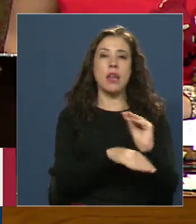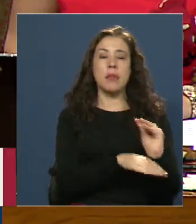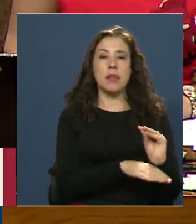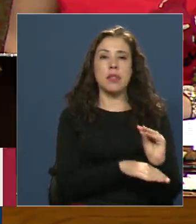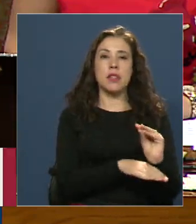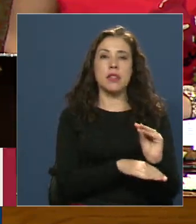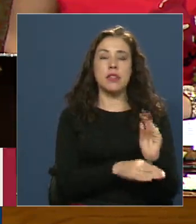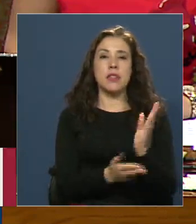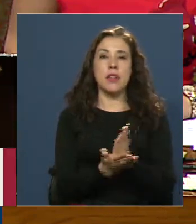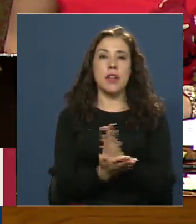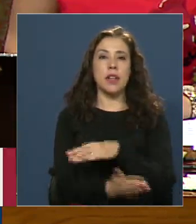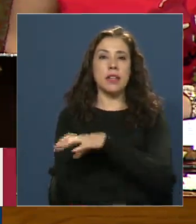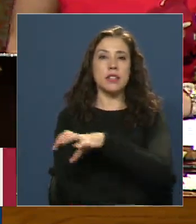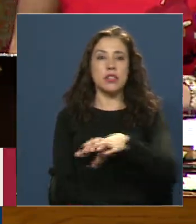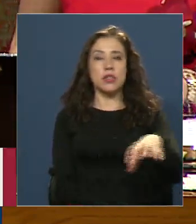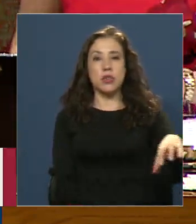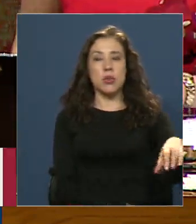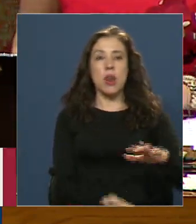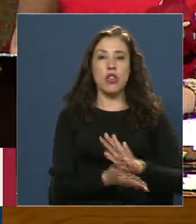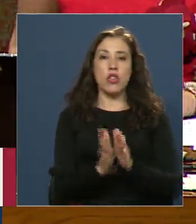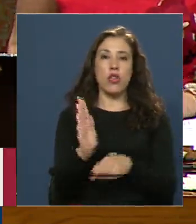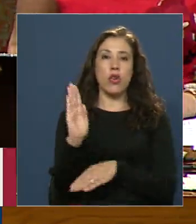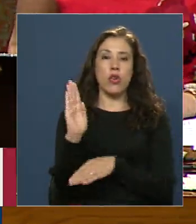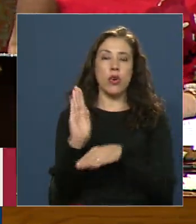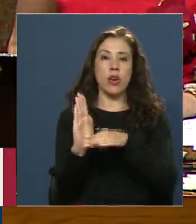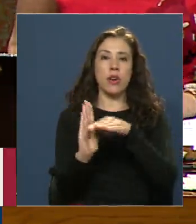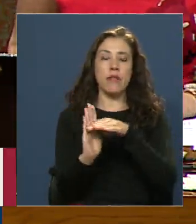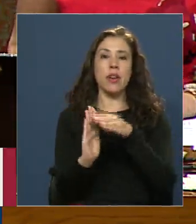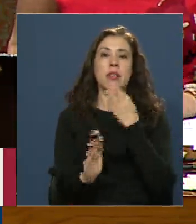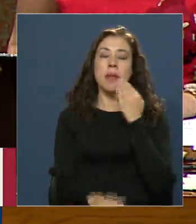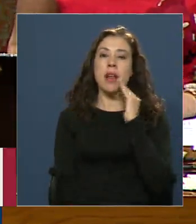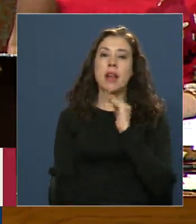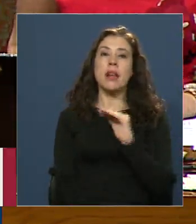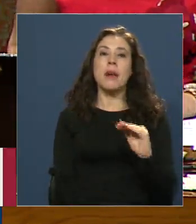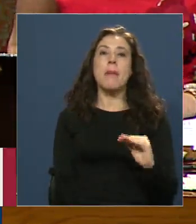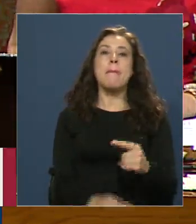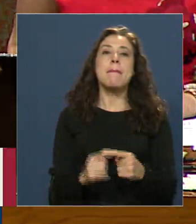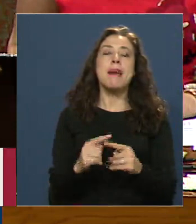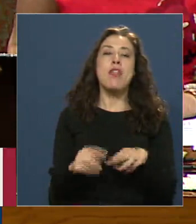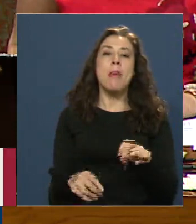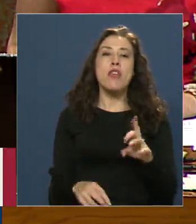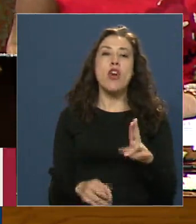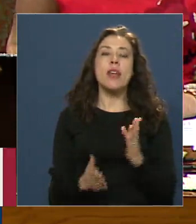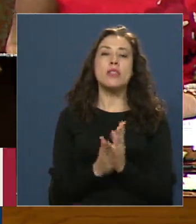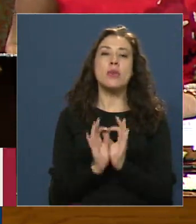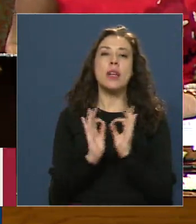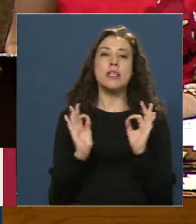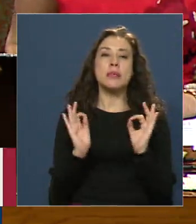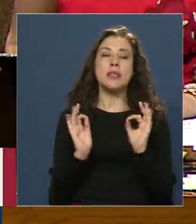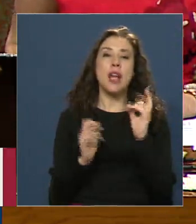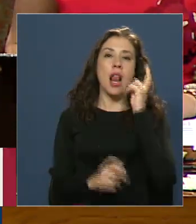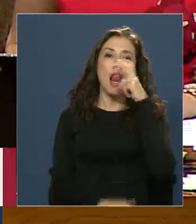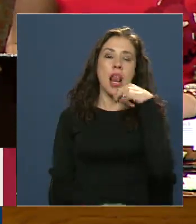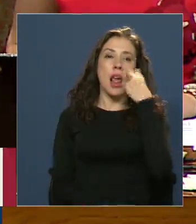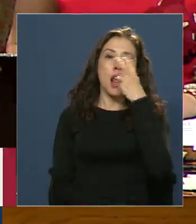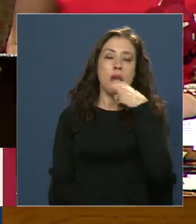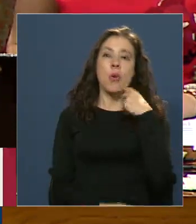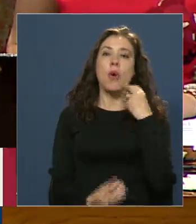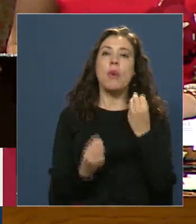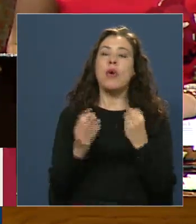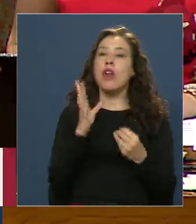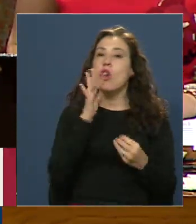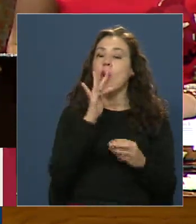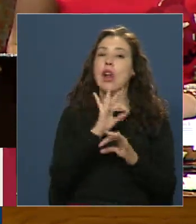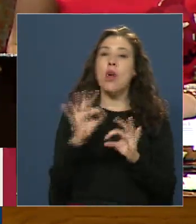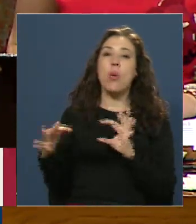los establecimientos educacionales en todos sus niveles a los alumnos del nivel medio mayor de las escuelas especiales de lenguaje, pues no